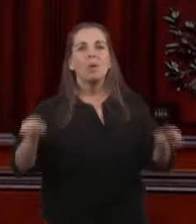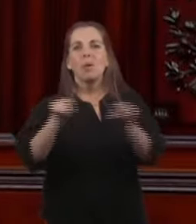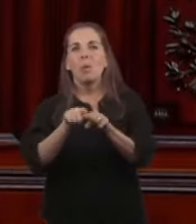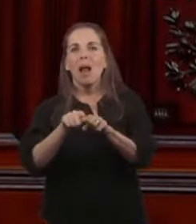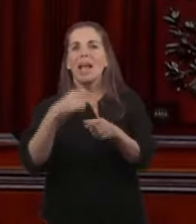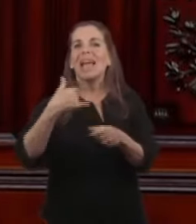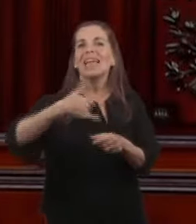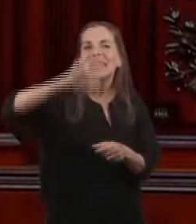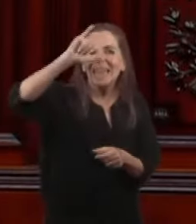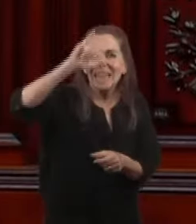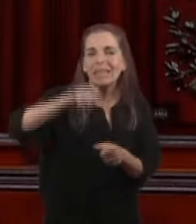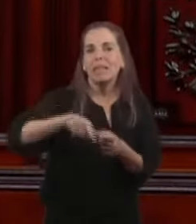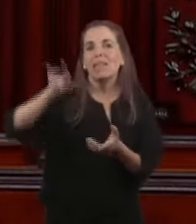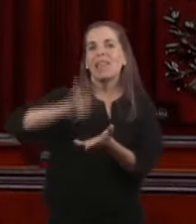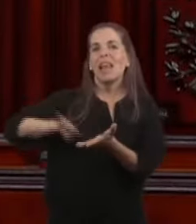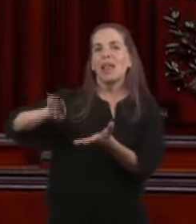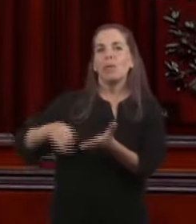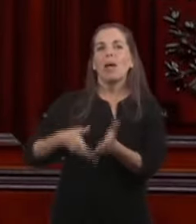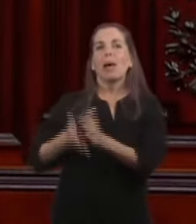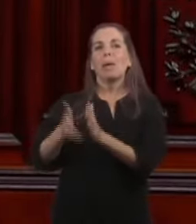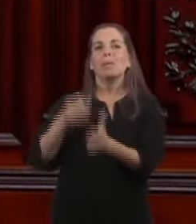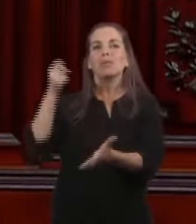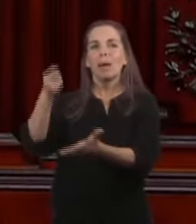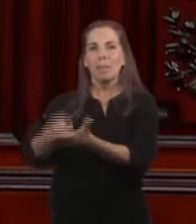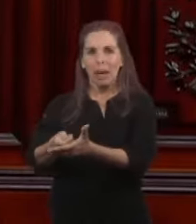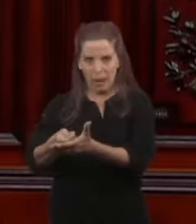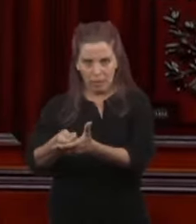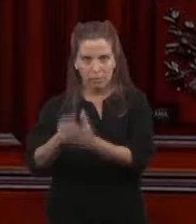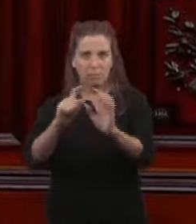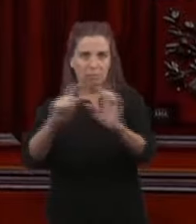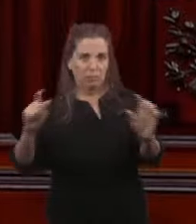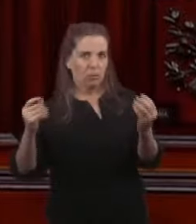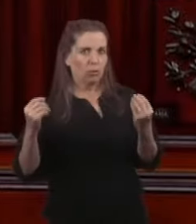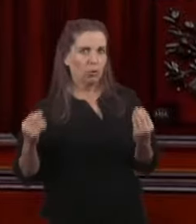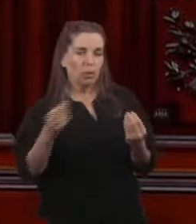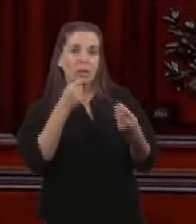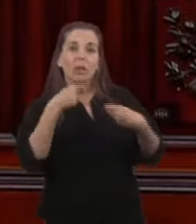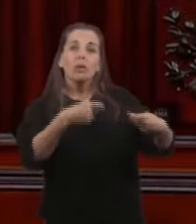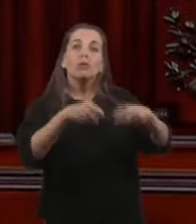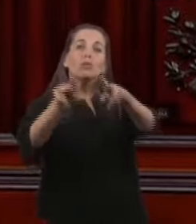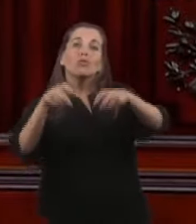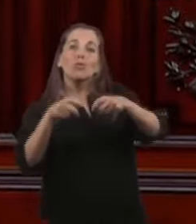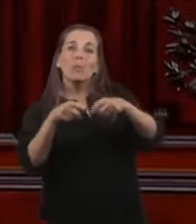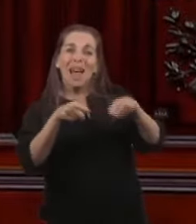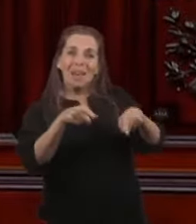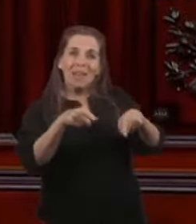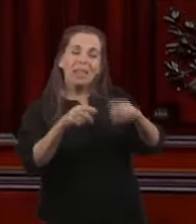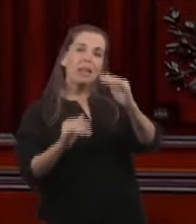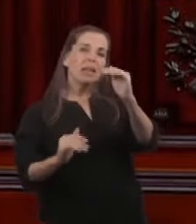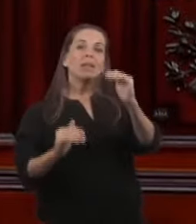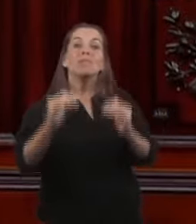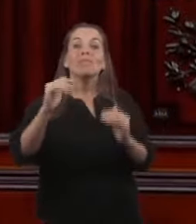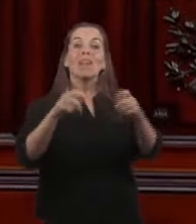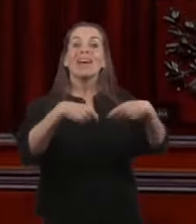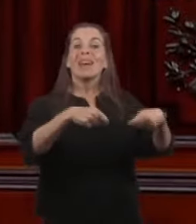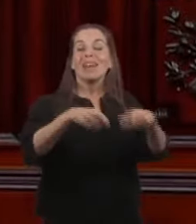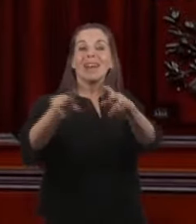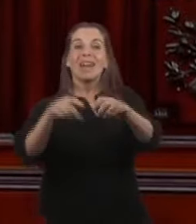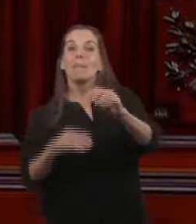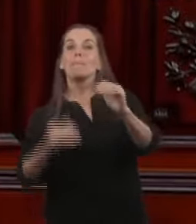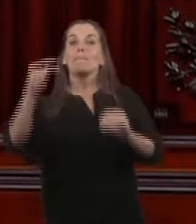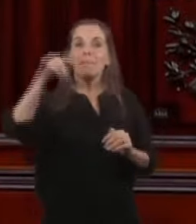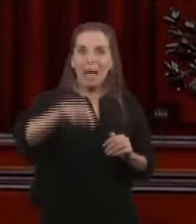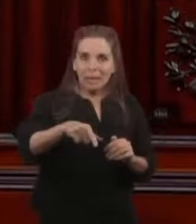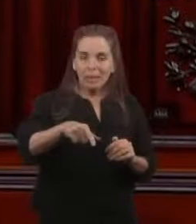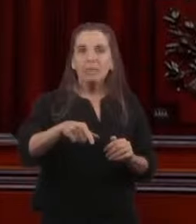de deuda a pagar de modo que si el super primario es el resultado de netear los ingresos con los gastos entes y